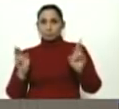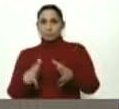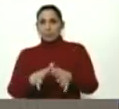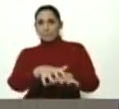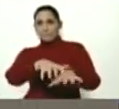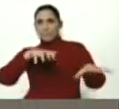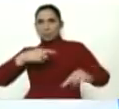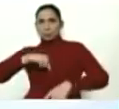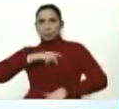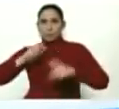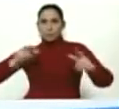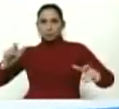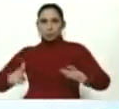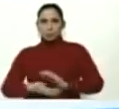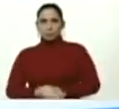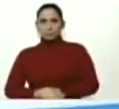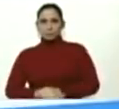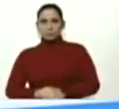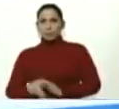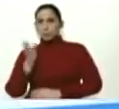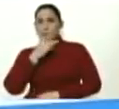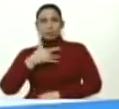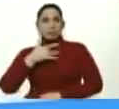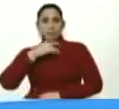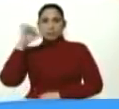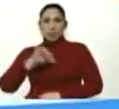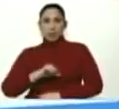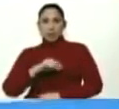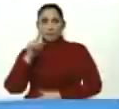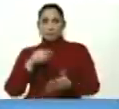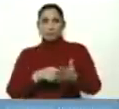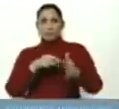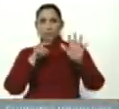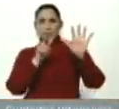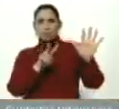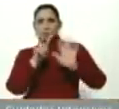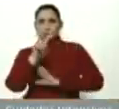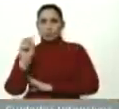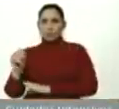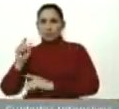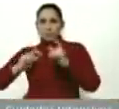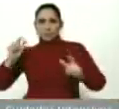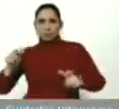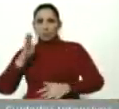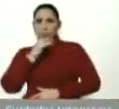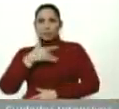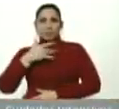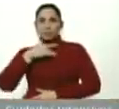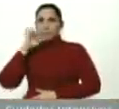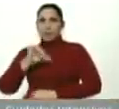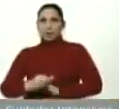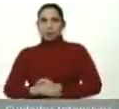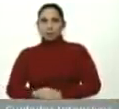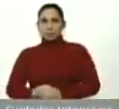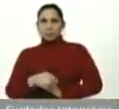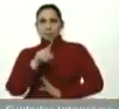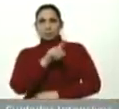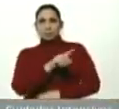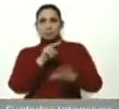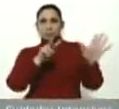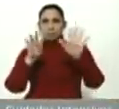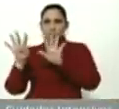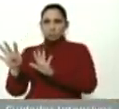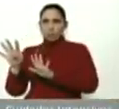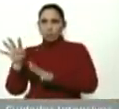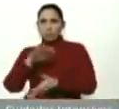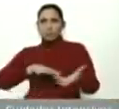mayoría de nuestros pacientes se presentan asintomáticos, 1.720 pacientes asintomáticos, 179 tienen